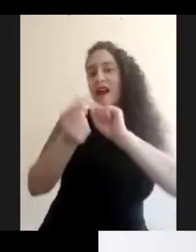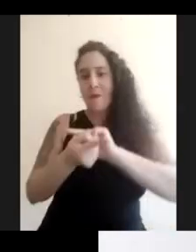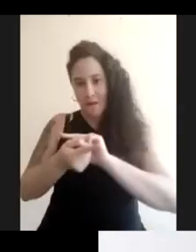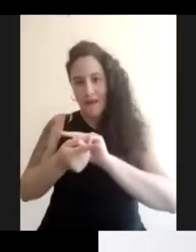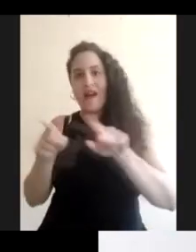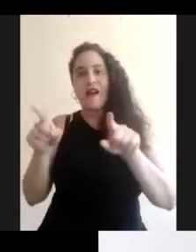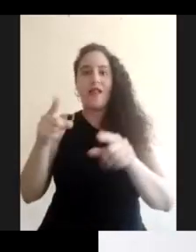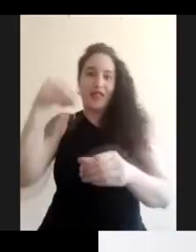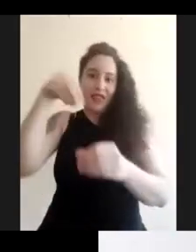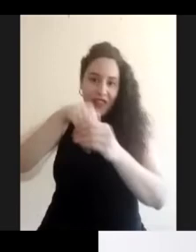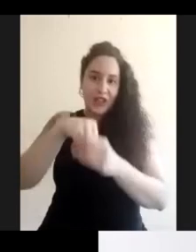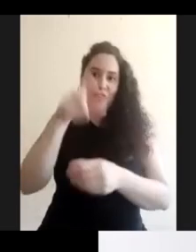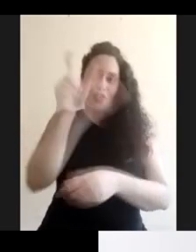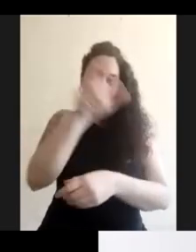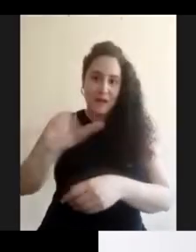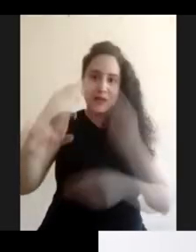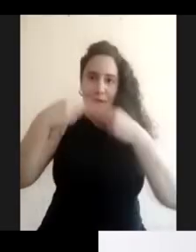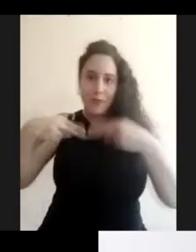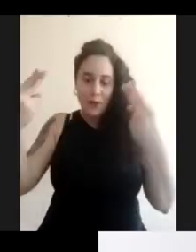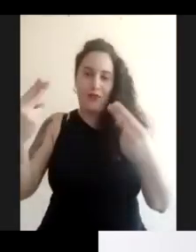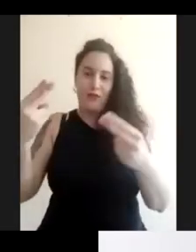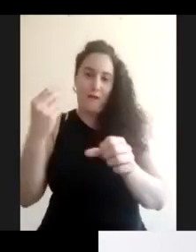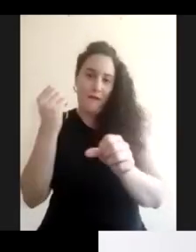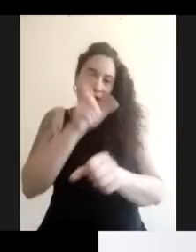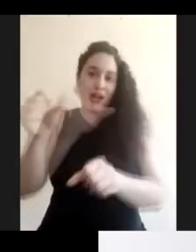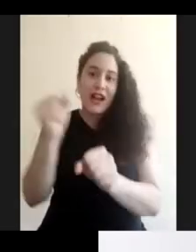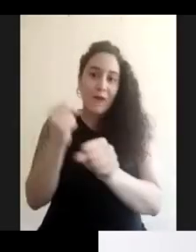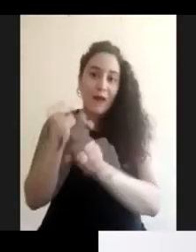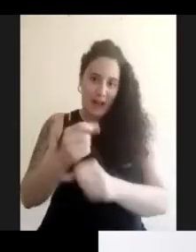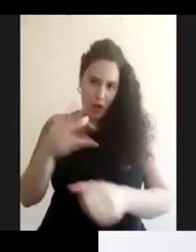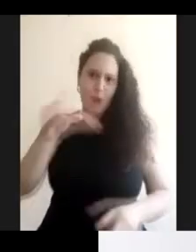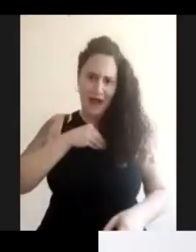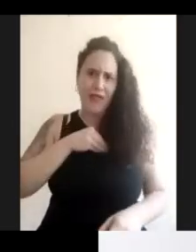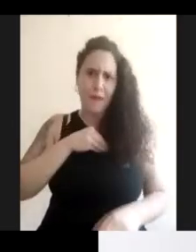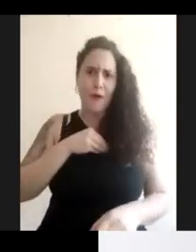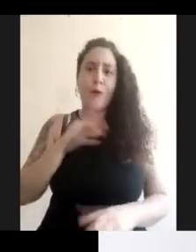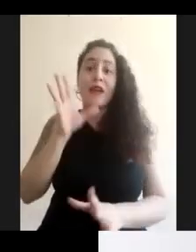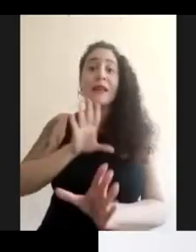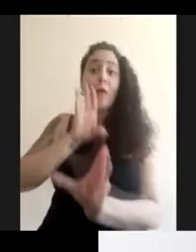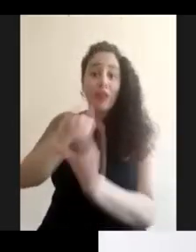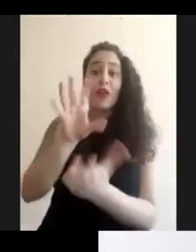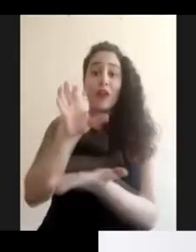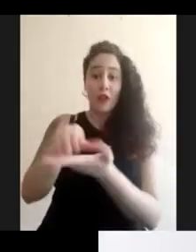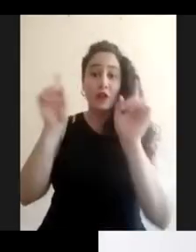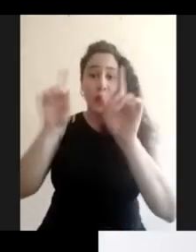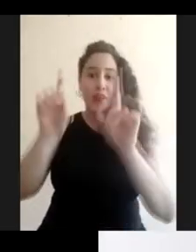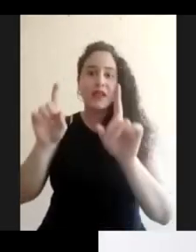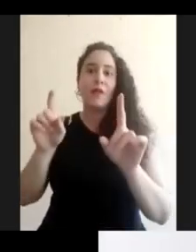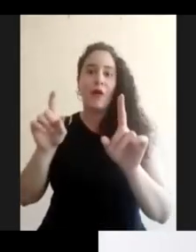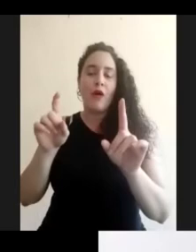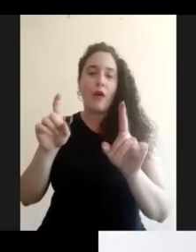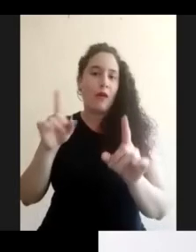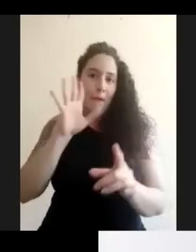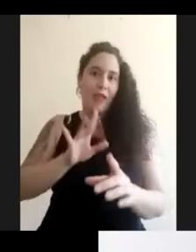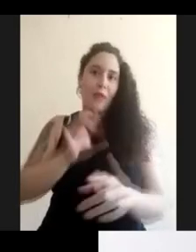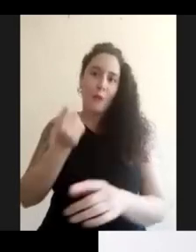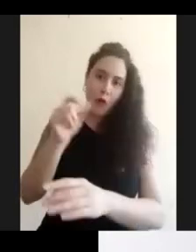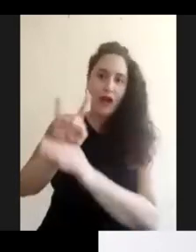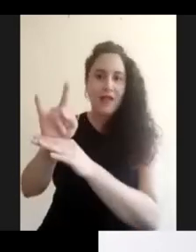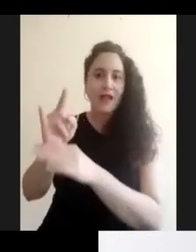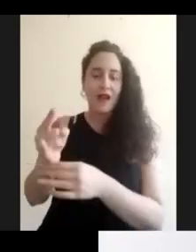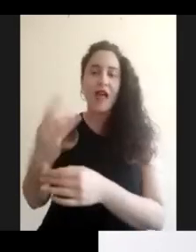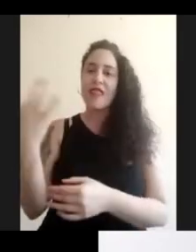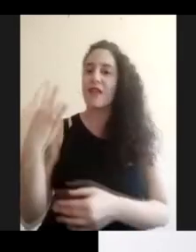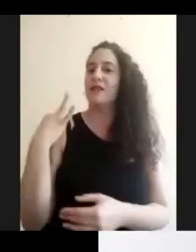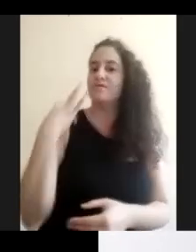merecemos, y como estamos de manera engañosa en los centros educativos, que pasemos a ser personal laboral con todas las garantías para